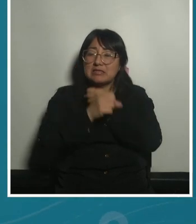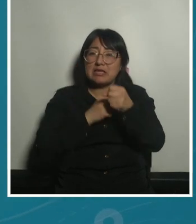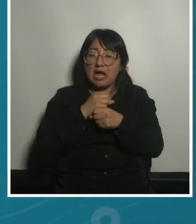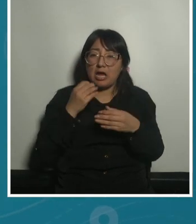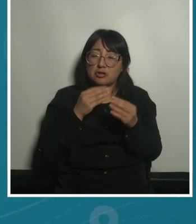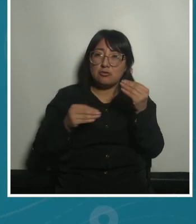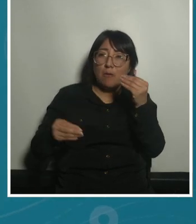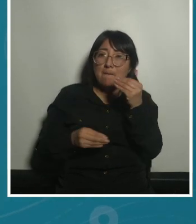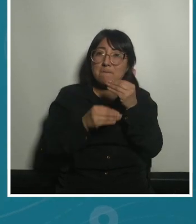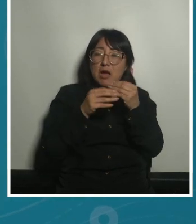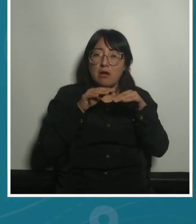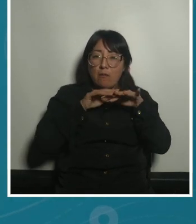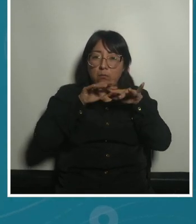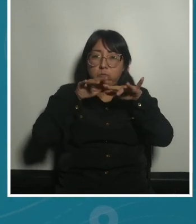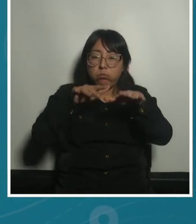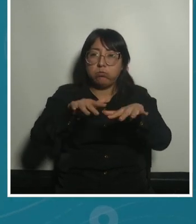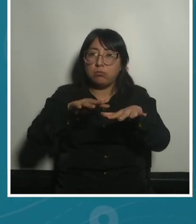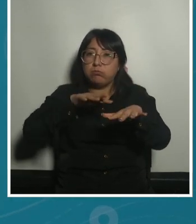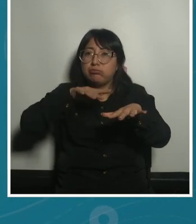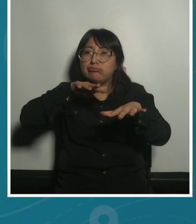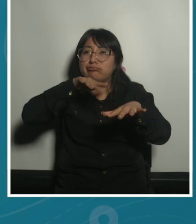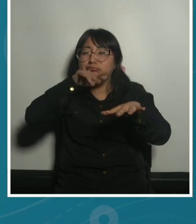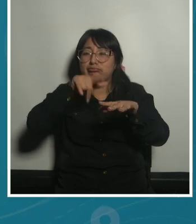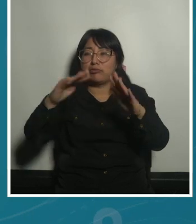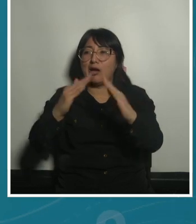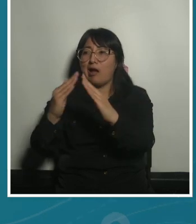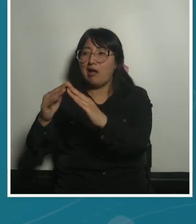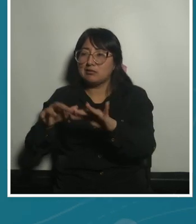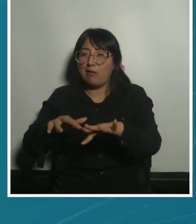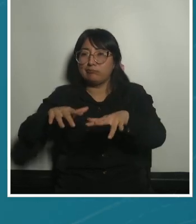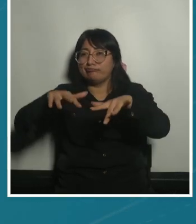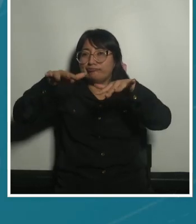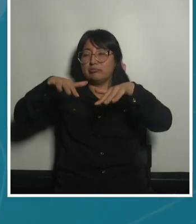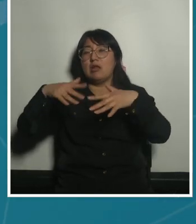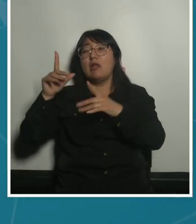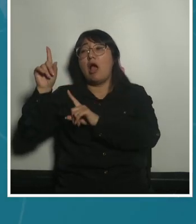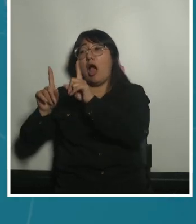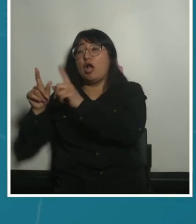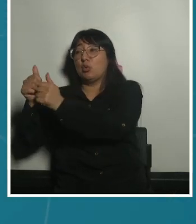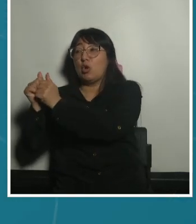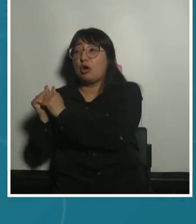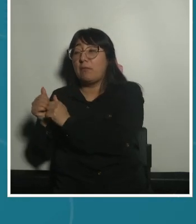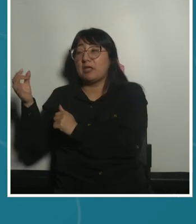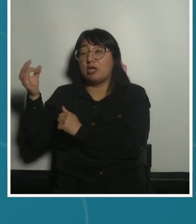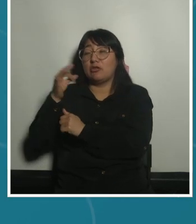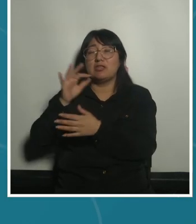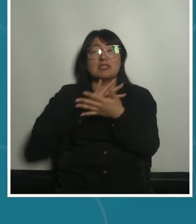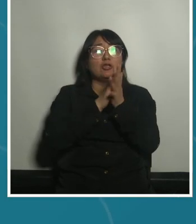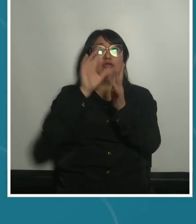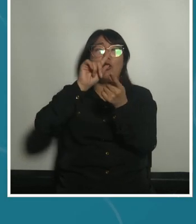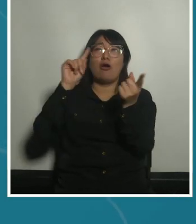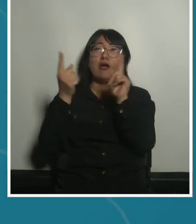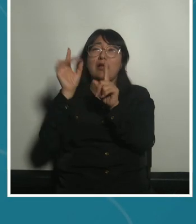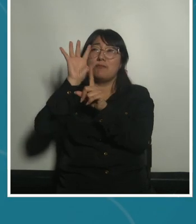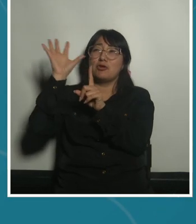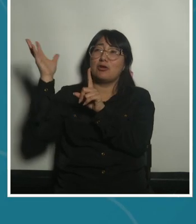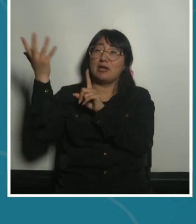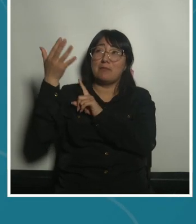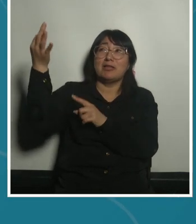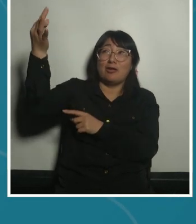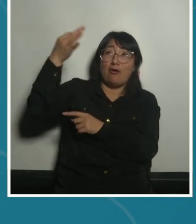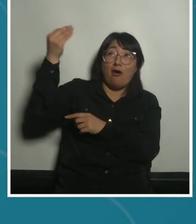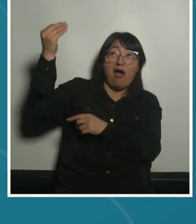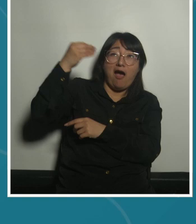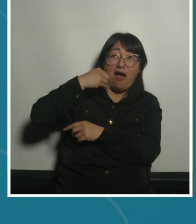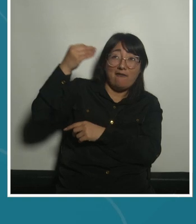aumento sensible del nivel del mar? Aunque algunos colegas nos dicen todo lo que el cambio climático esté diciendo en